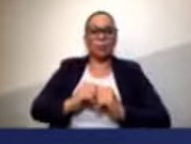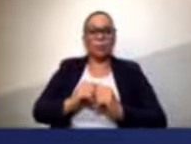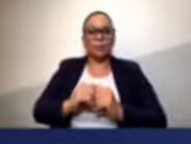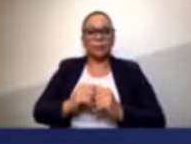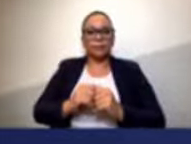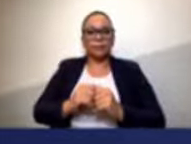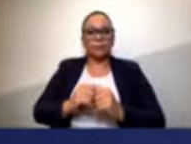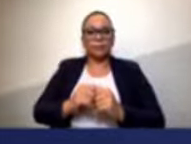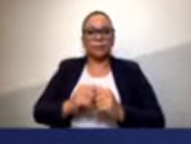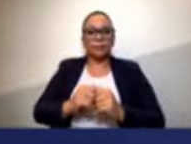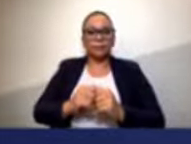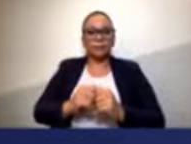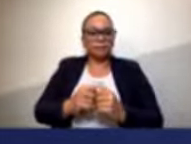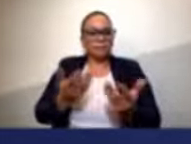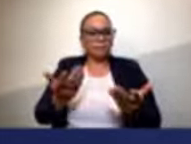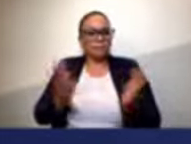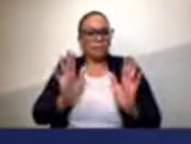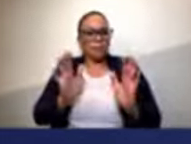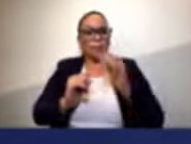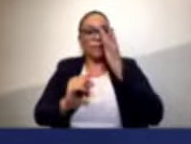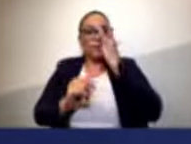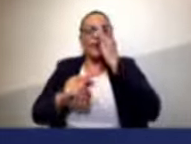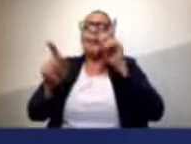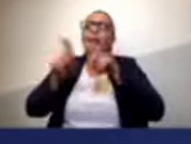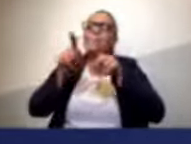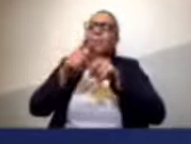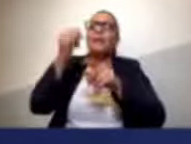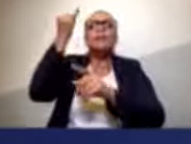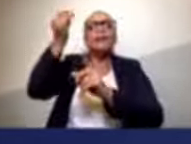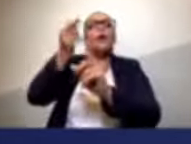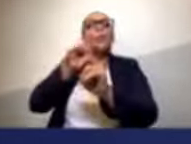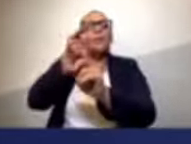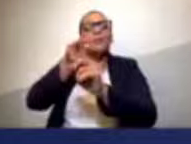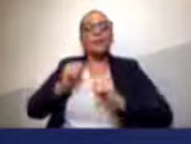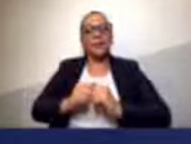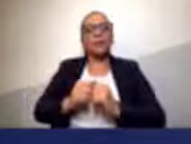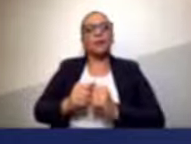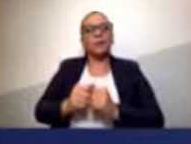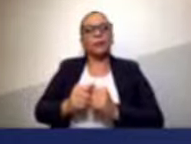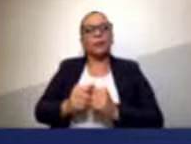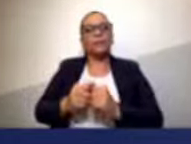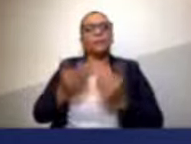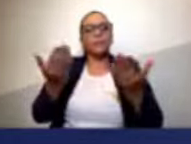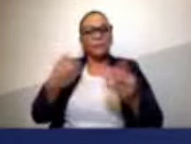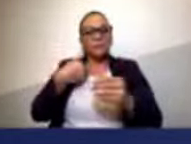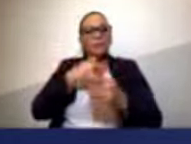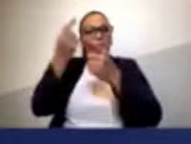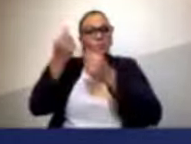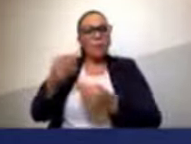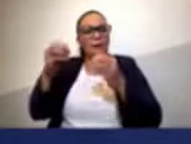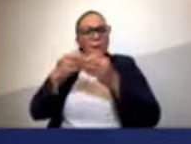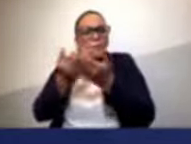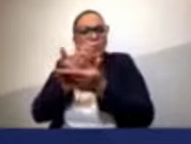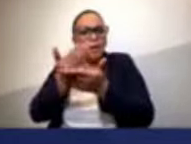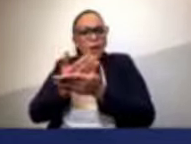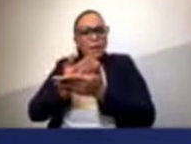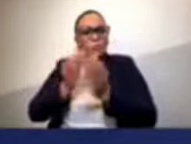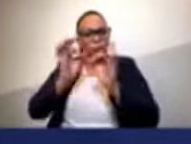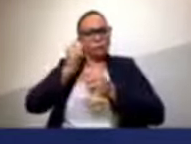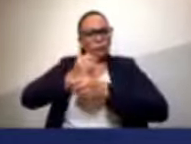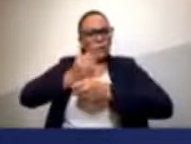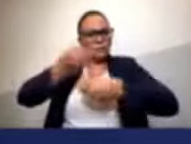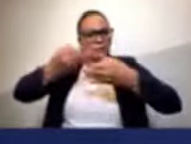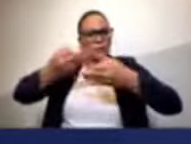¿Para qué? Se trata de que haya una hacienda pública moderna y